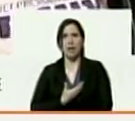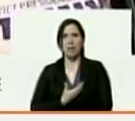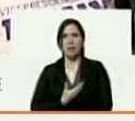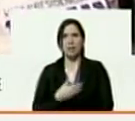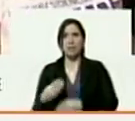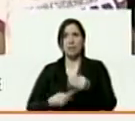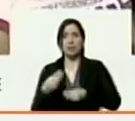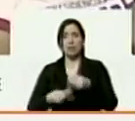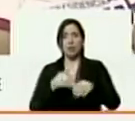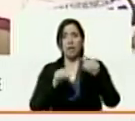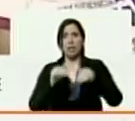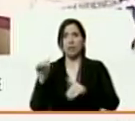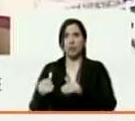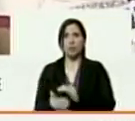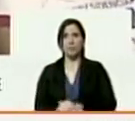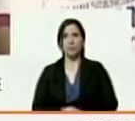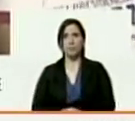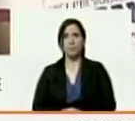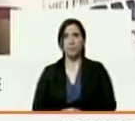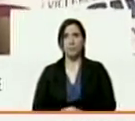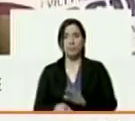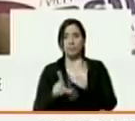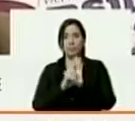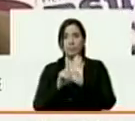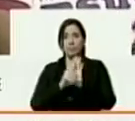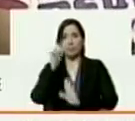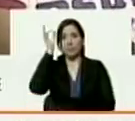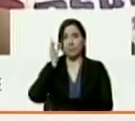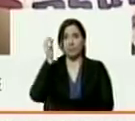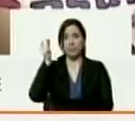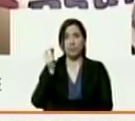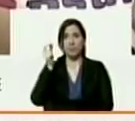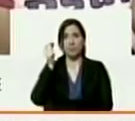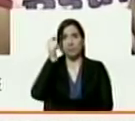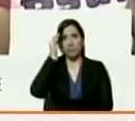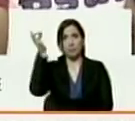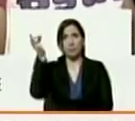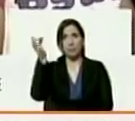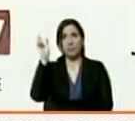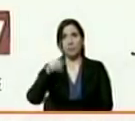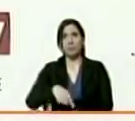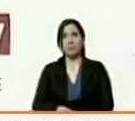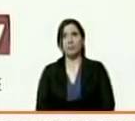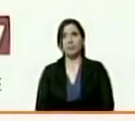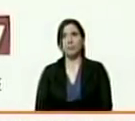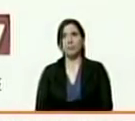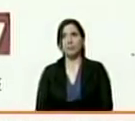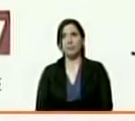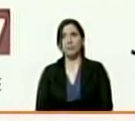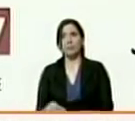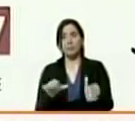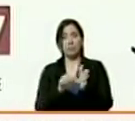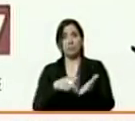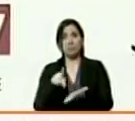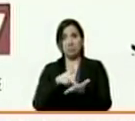elecciones de legisladores estadales. Ellos participaron